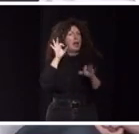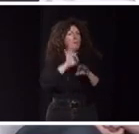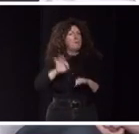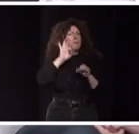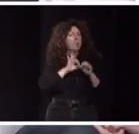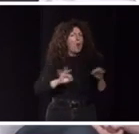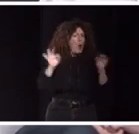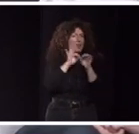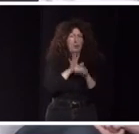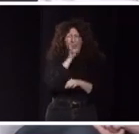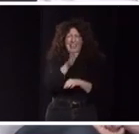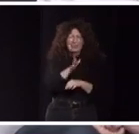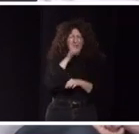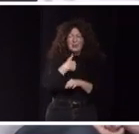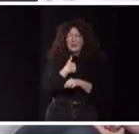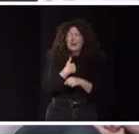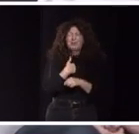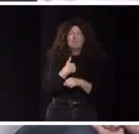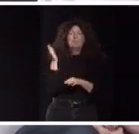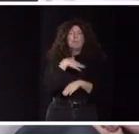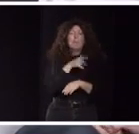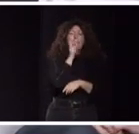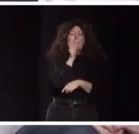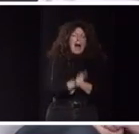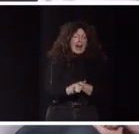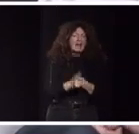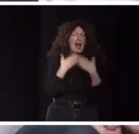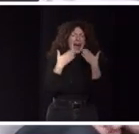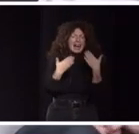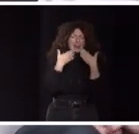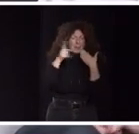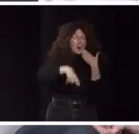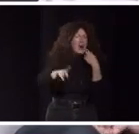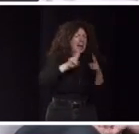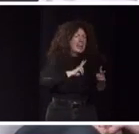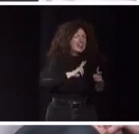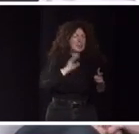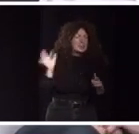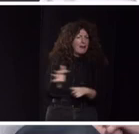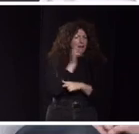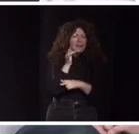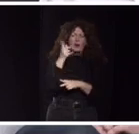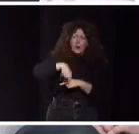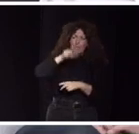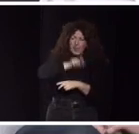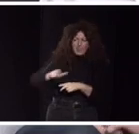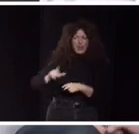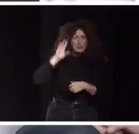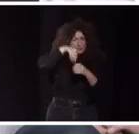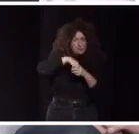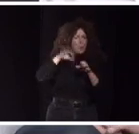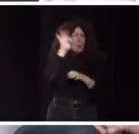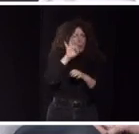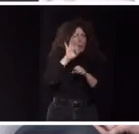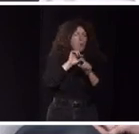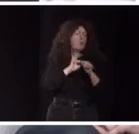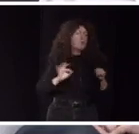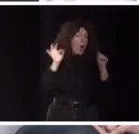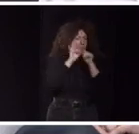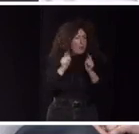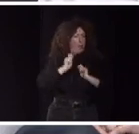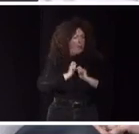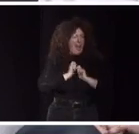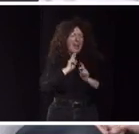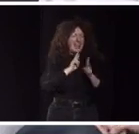palabras suficientes de agradecimiento, compañeros y compañeras, a la respuesta que siempre los y las militantes de Podemos nos dais. Más